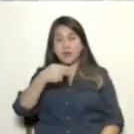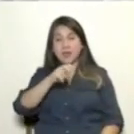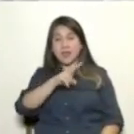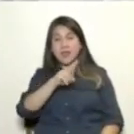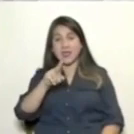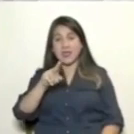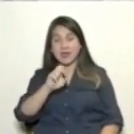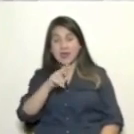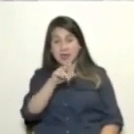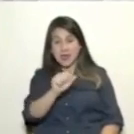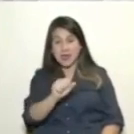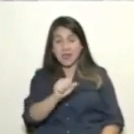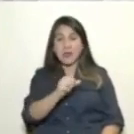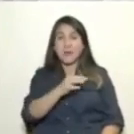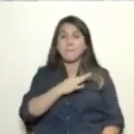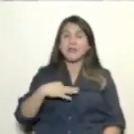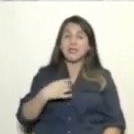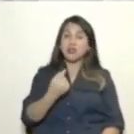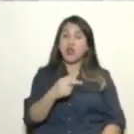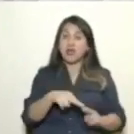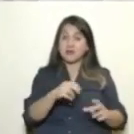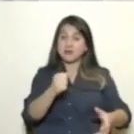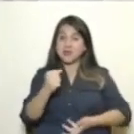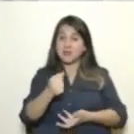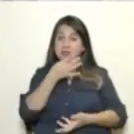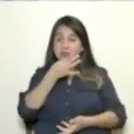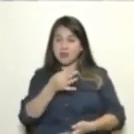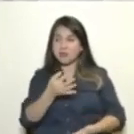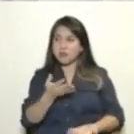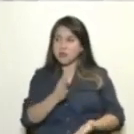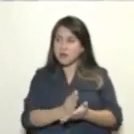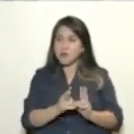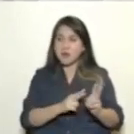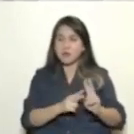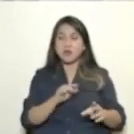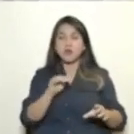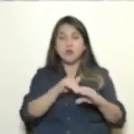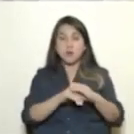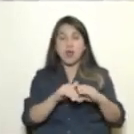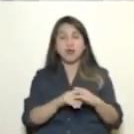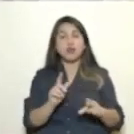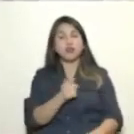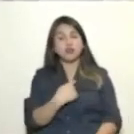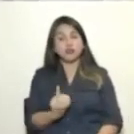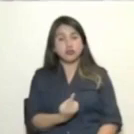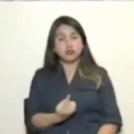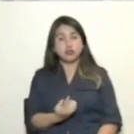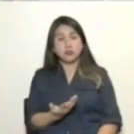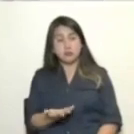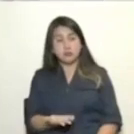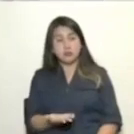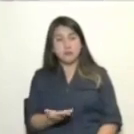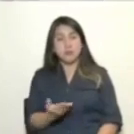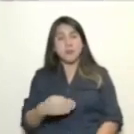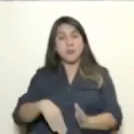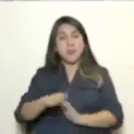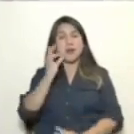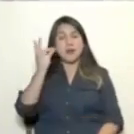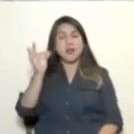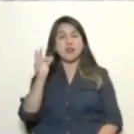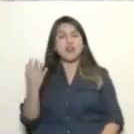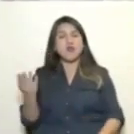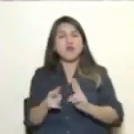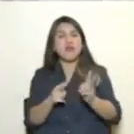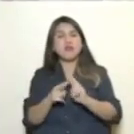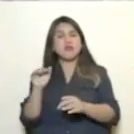Herrera, de Hacienda, claro. Y toda la historia. Sí. Y dijo, bueno, ¿por qué no hacemos un banco nosotros? Entonces los más ricos dijeron, pero ¿cómo